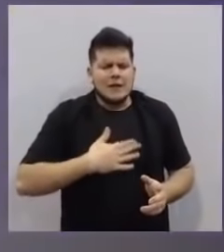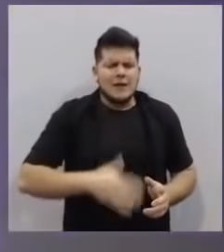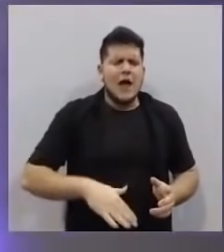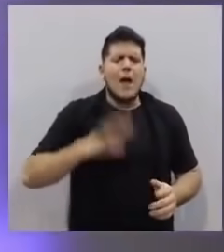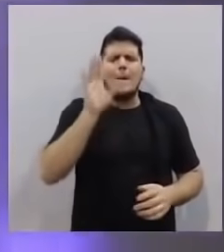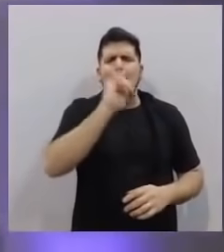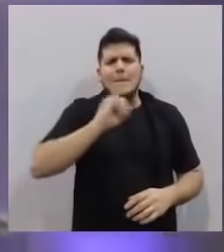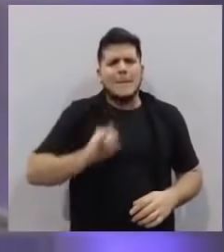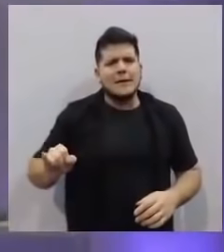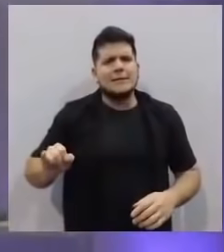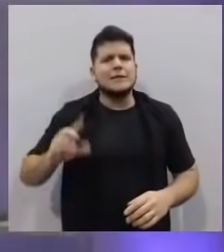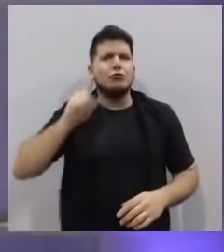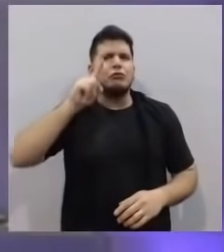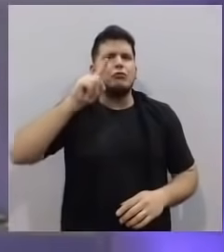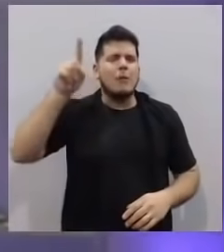y alegría